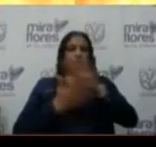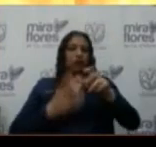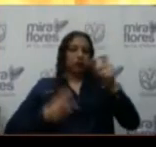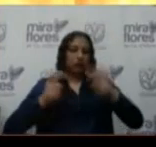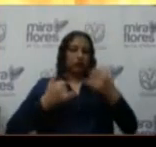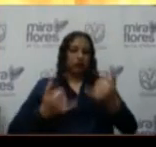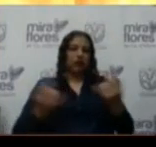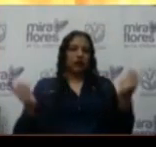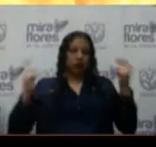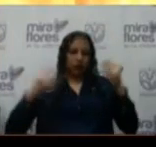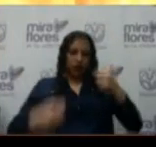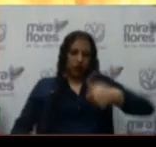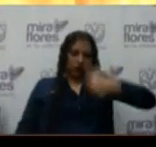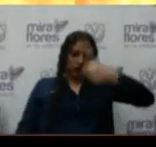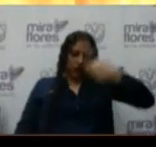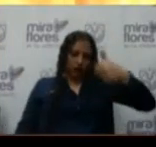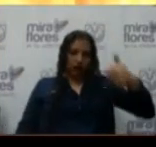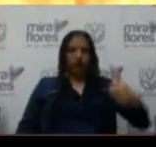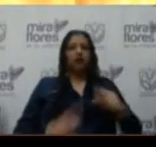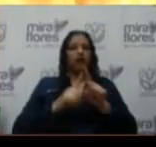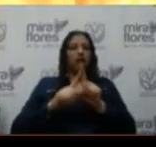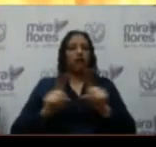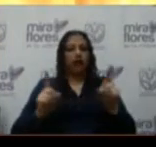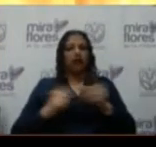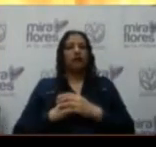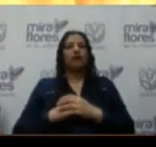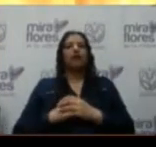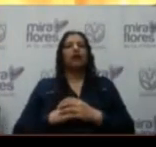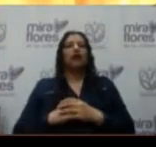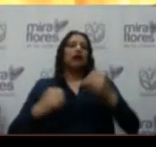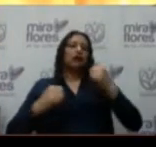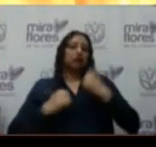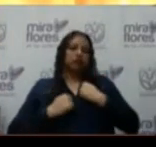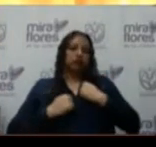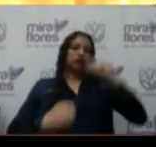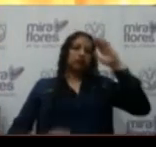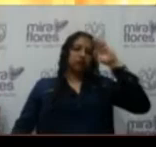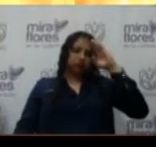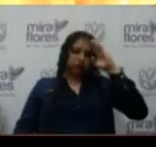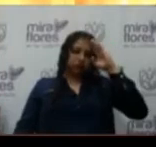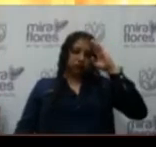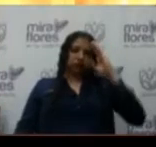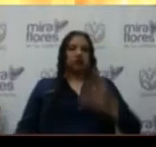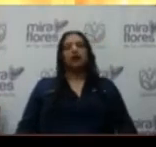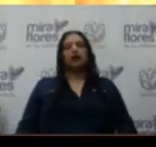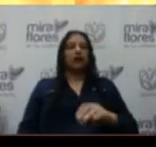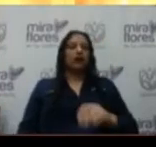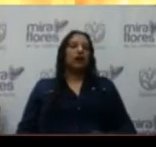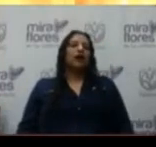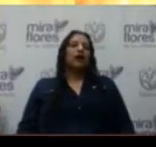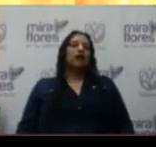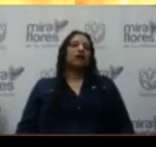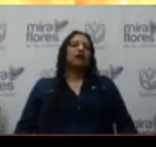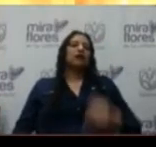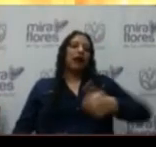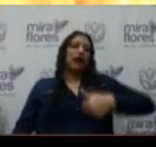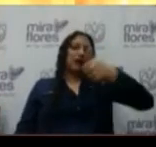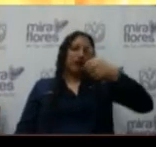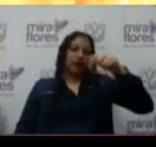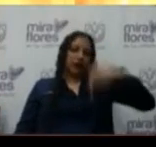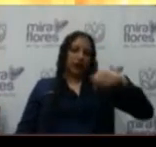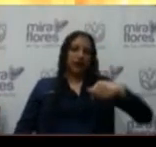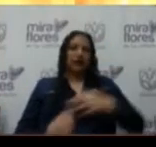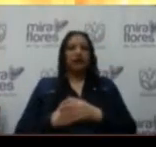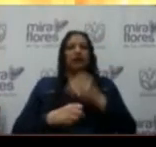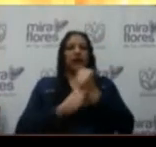Perú, autoridades civiles, militares y policiales, señores funcionarios de la Municipalidad de